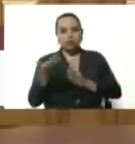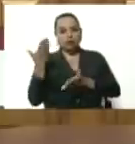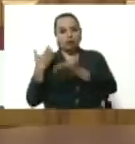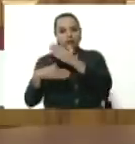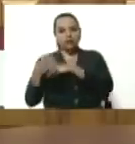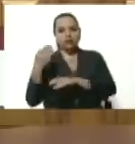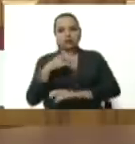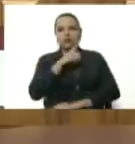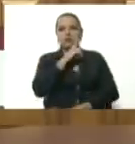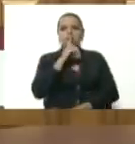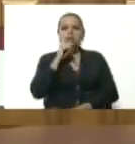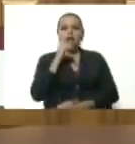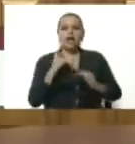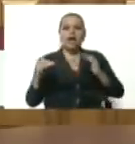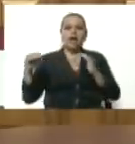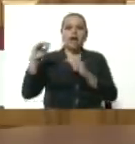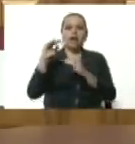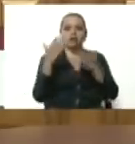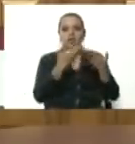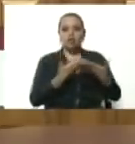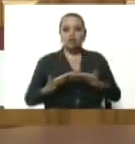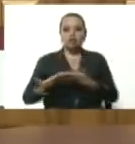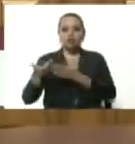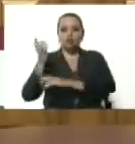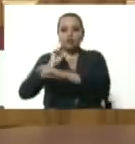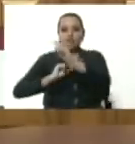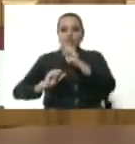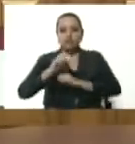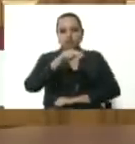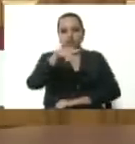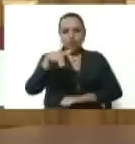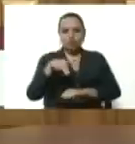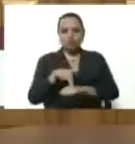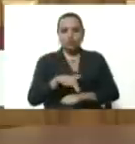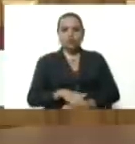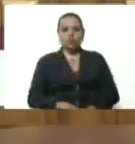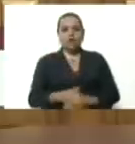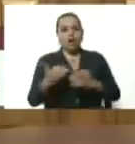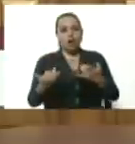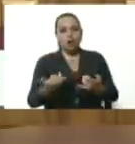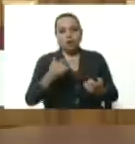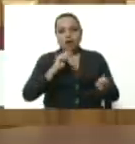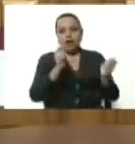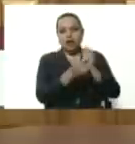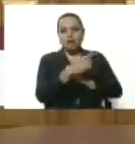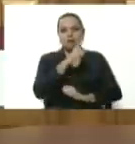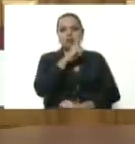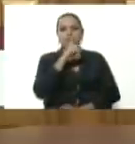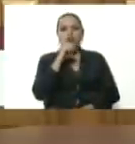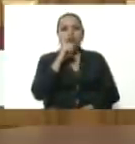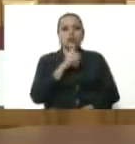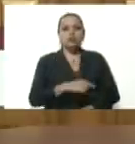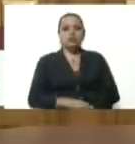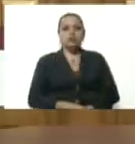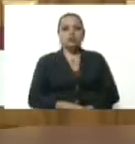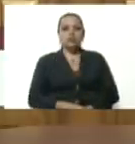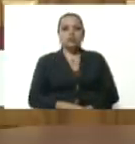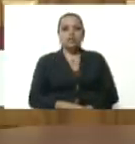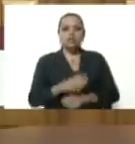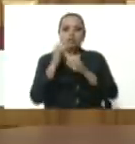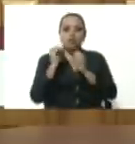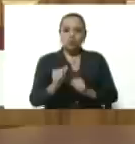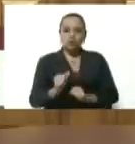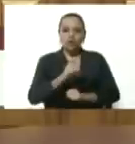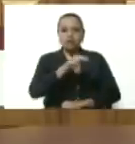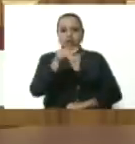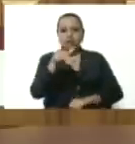entonces de Altos Estudios de la Defensa Nacional, ahora se llama IAESEN, de Seguridad de la